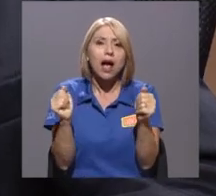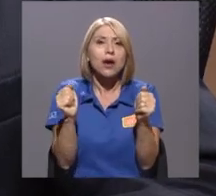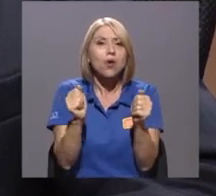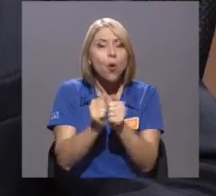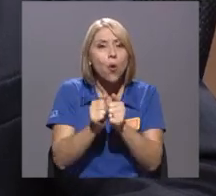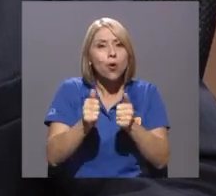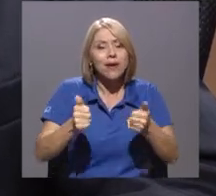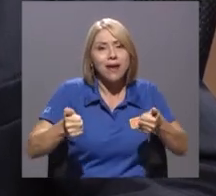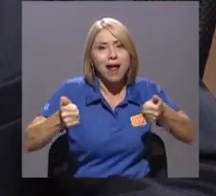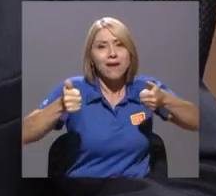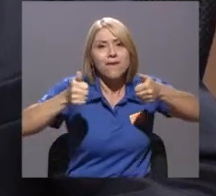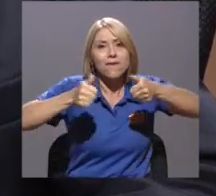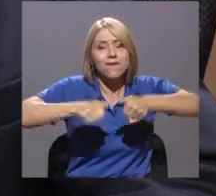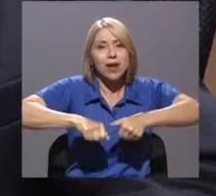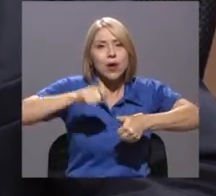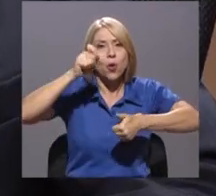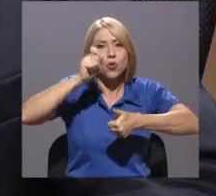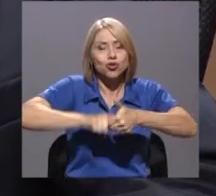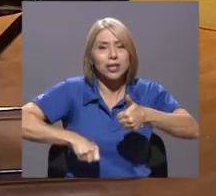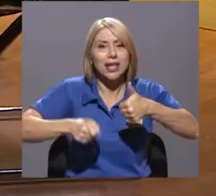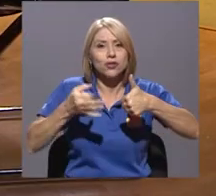reconciliación franco-alemana